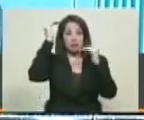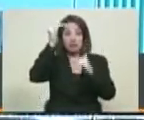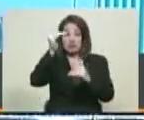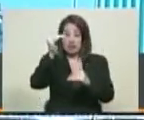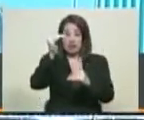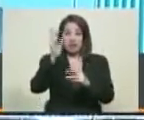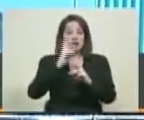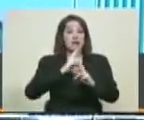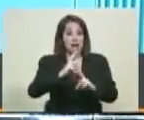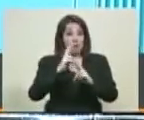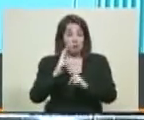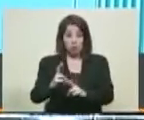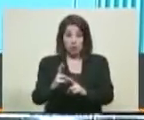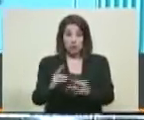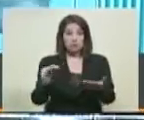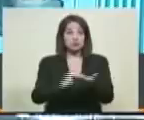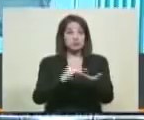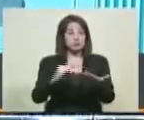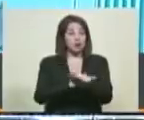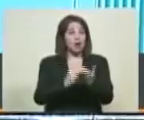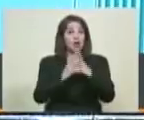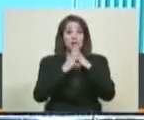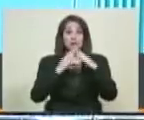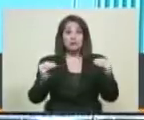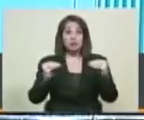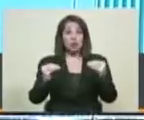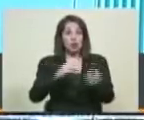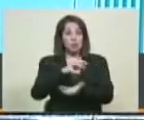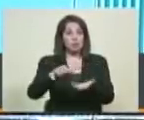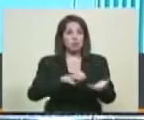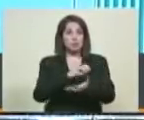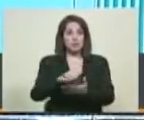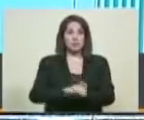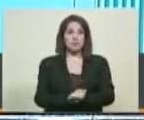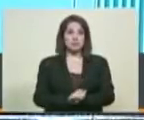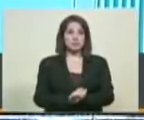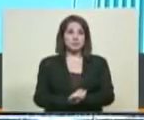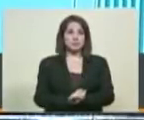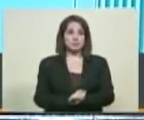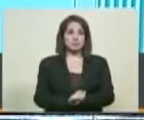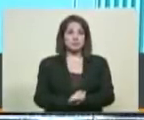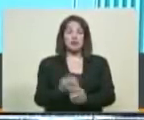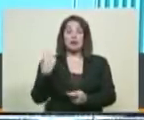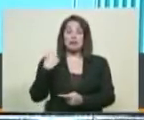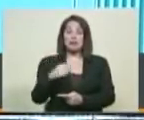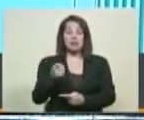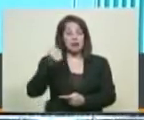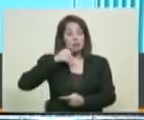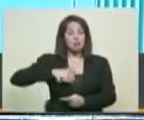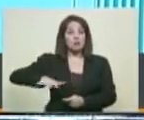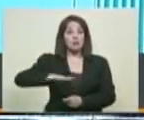conseguir respuestas y solucionar todos los problemas que pueda tener el pueblo